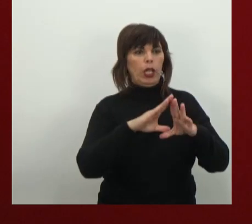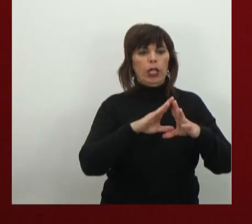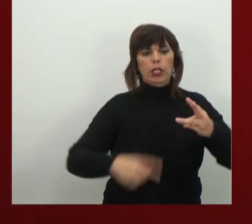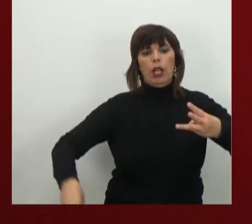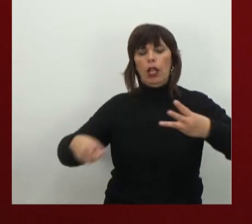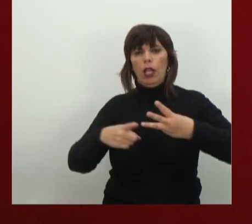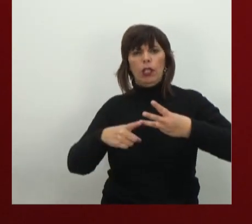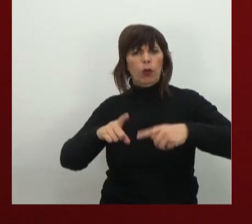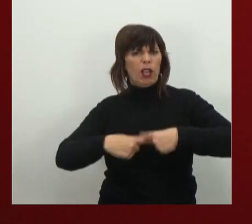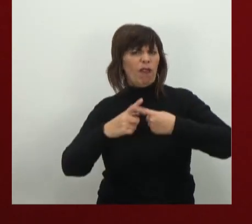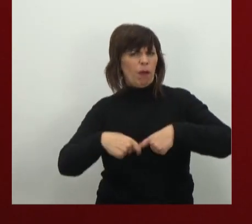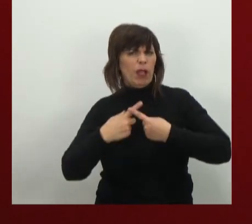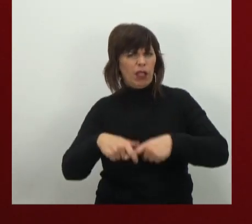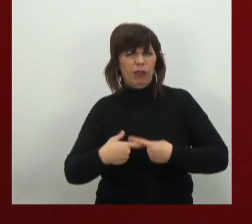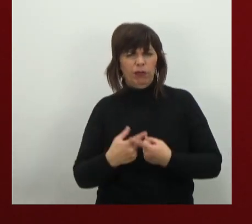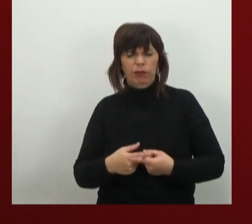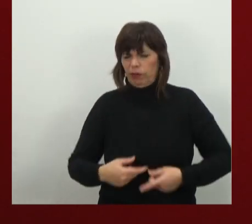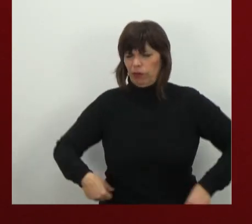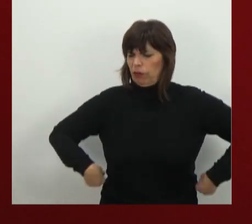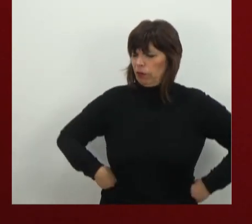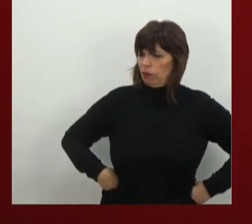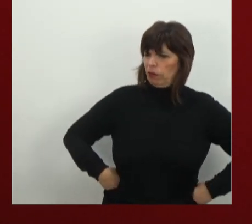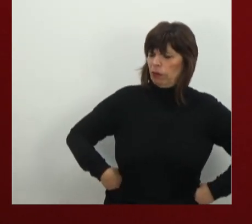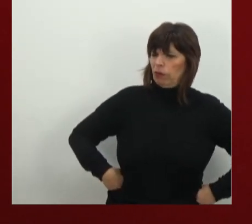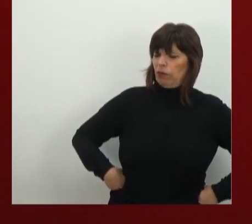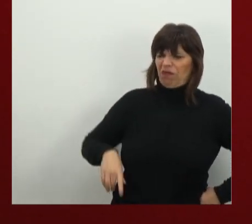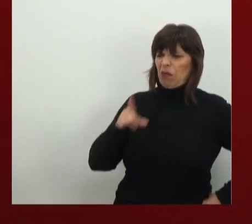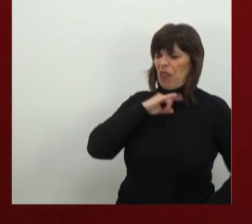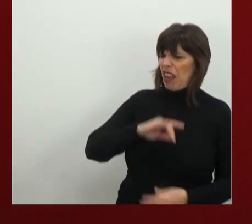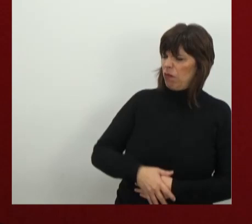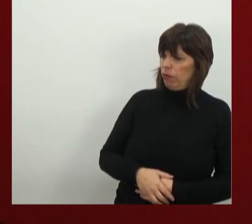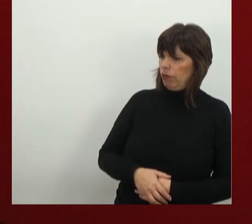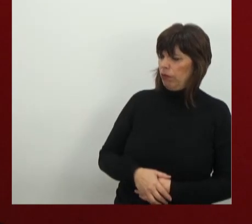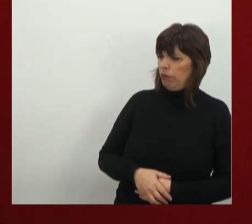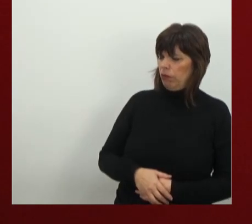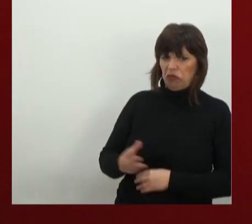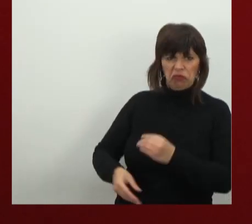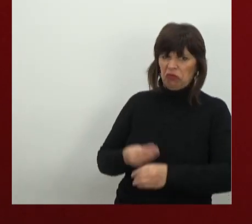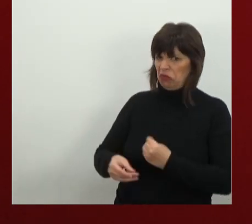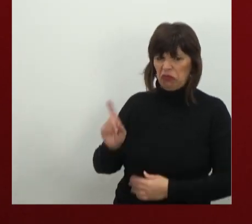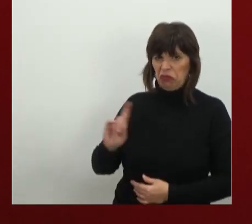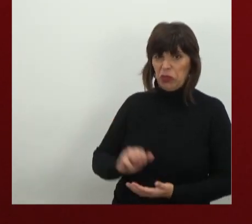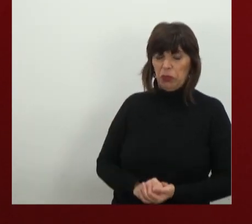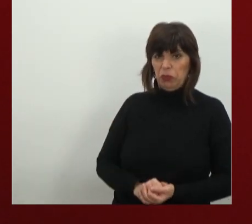familia. Y yo de principio sabía, esto está mal, así no se hace.